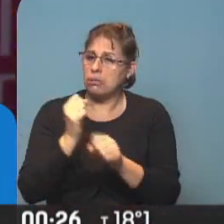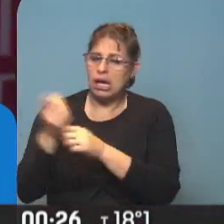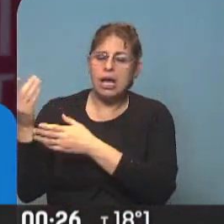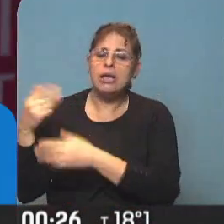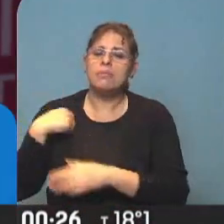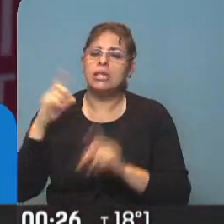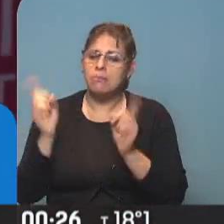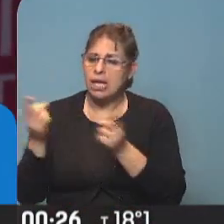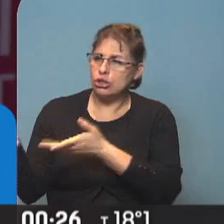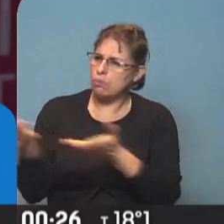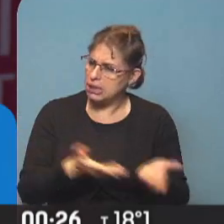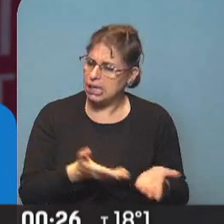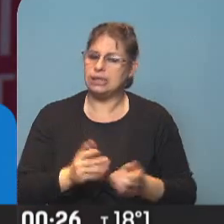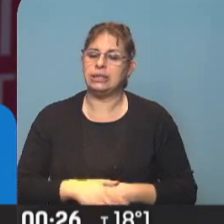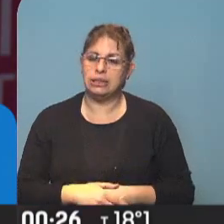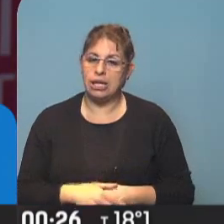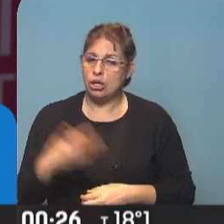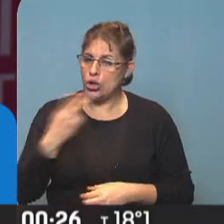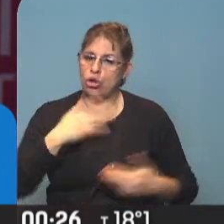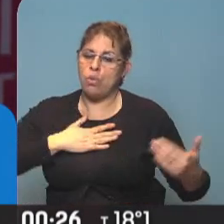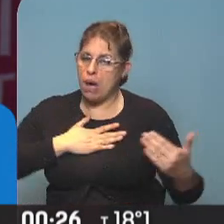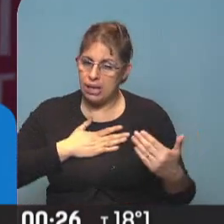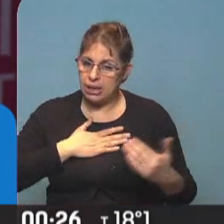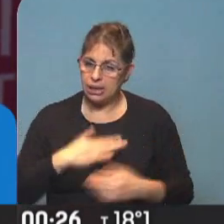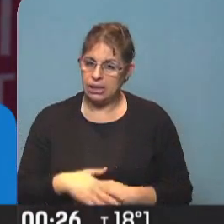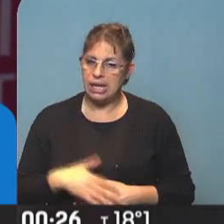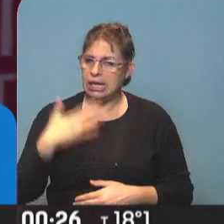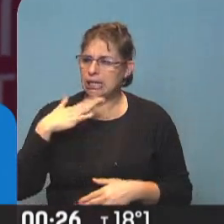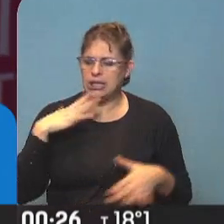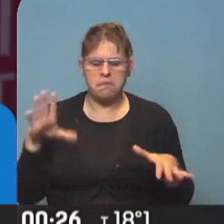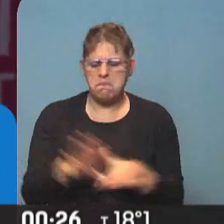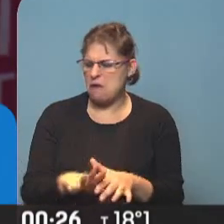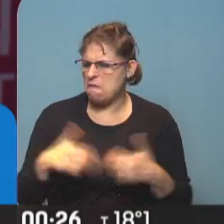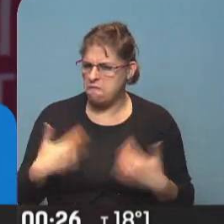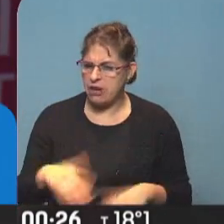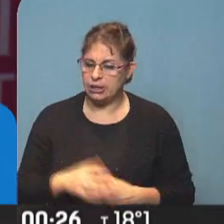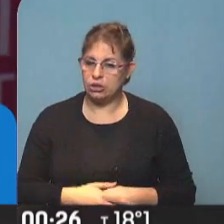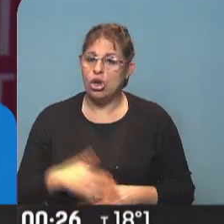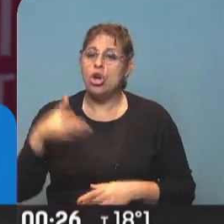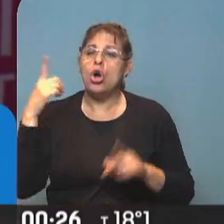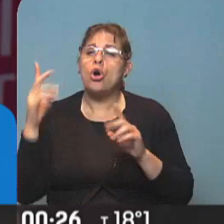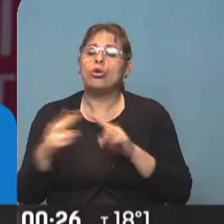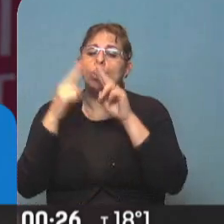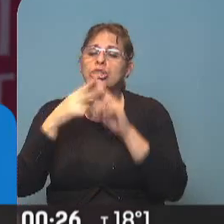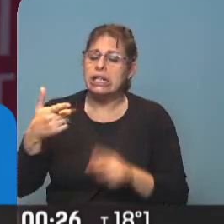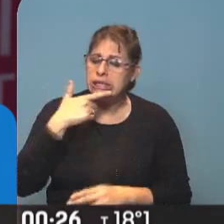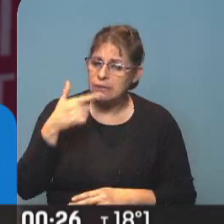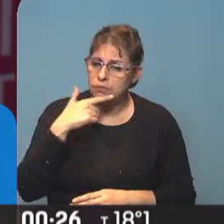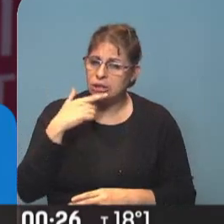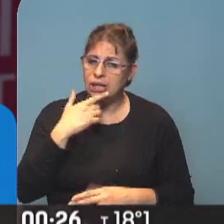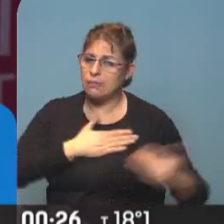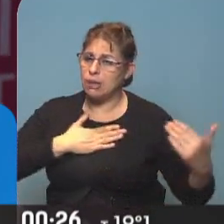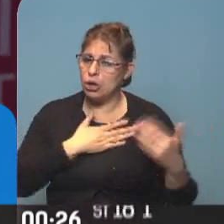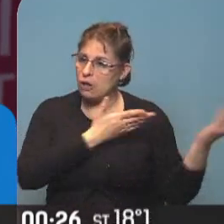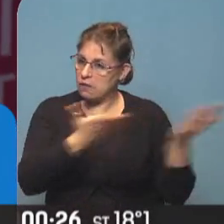mi maestro, ella, y bailamos y nos entendimos al toque, sí, o sea, nos conocimos en septiembre, le realizaban la milonga